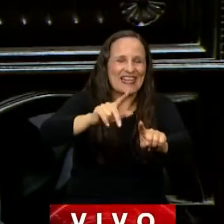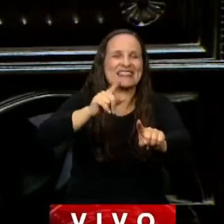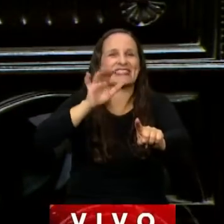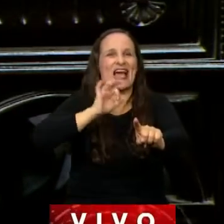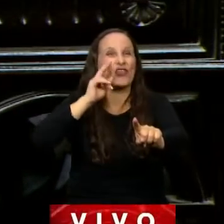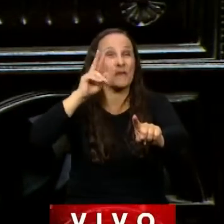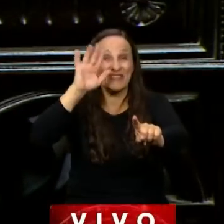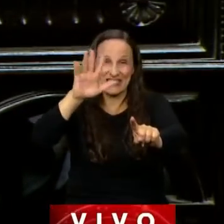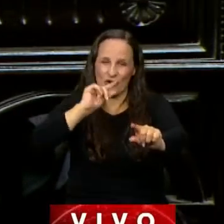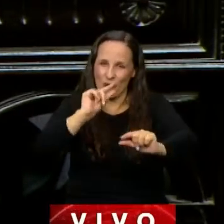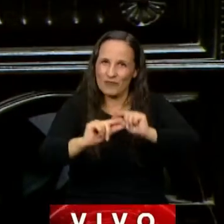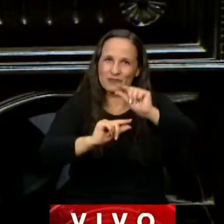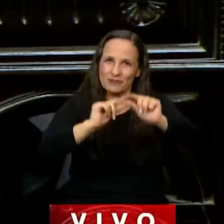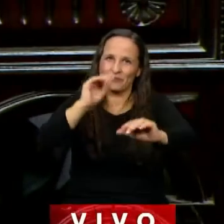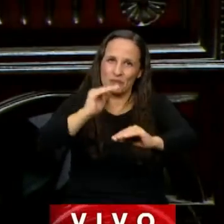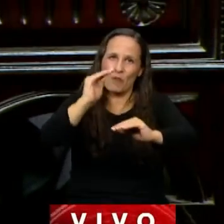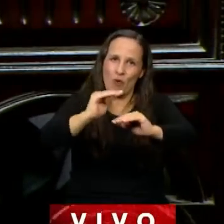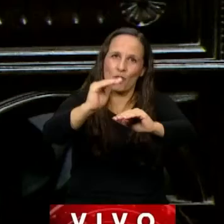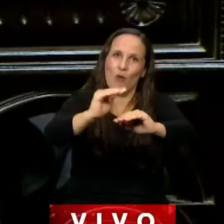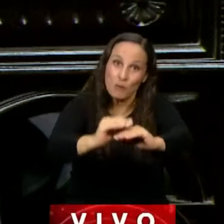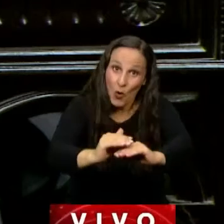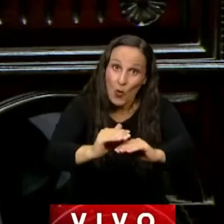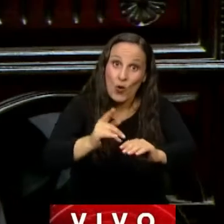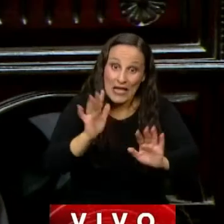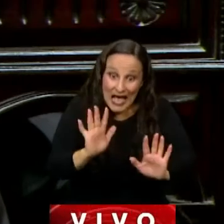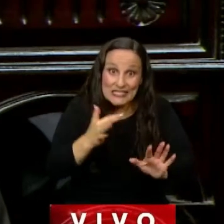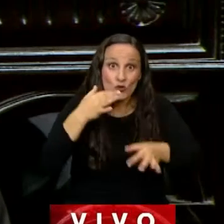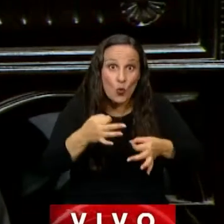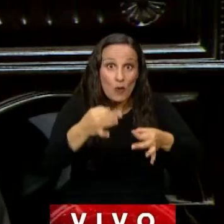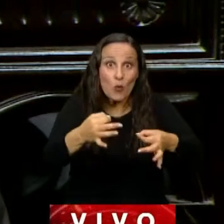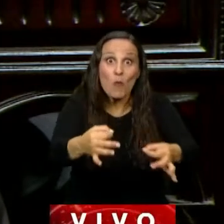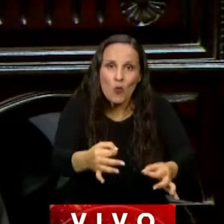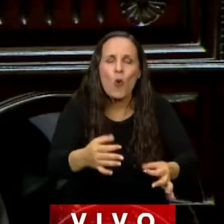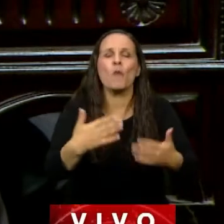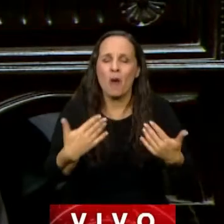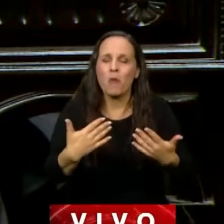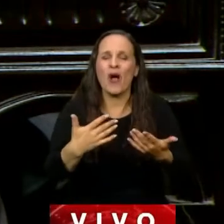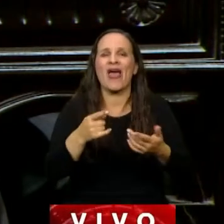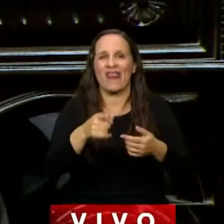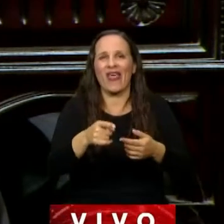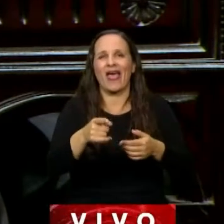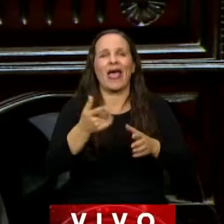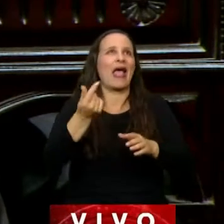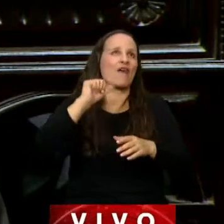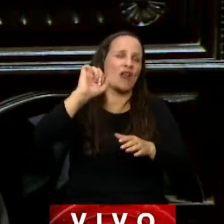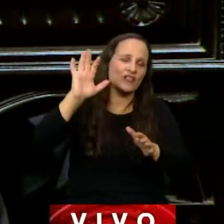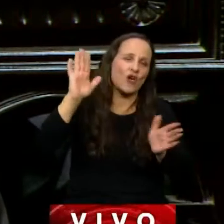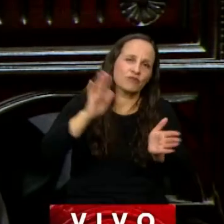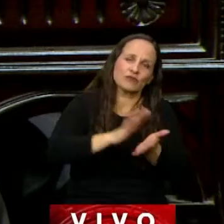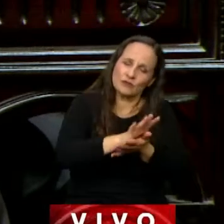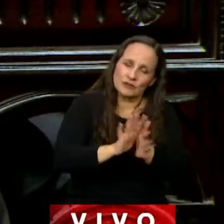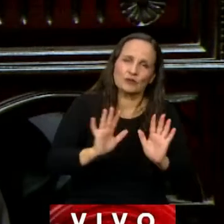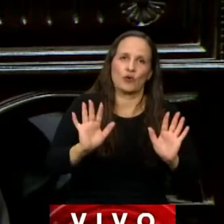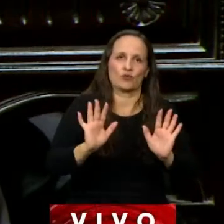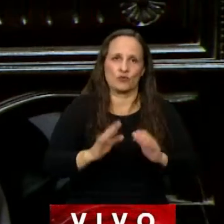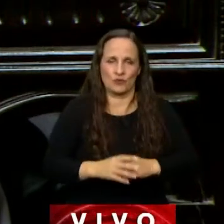2025, si se logra cumplir, será un camino adecuado para salir de esta trampa en la que la Argentina se encuentra.